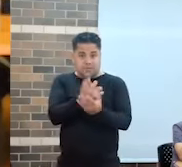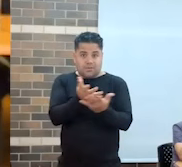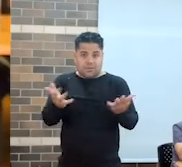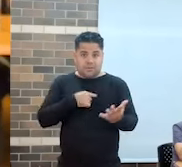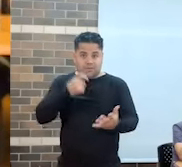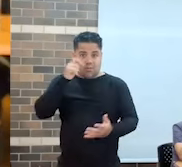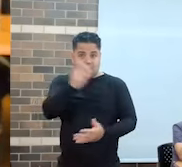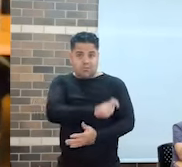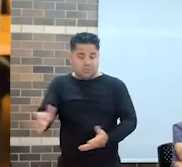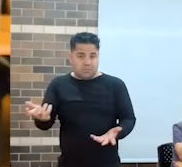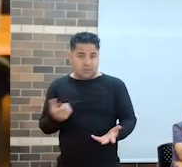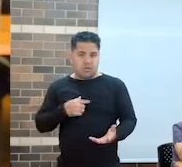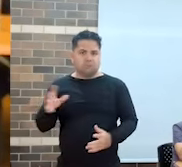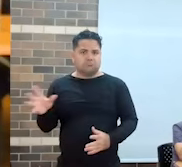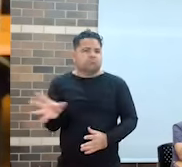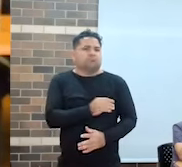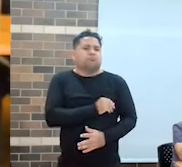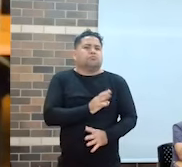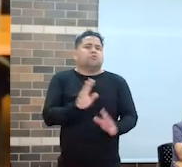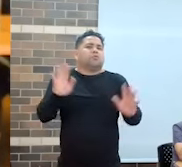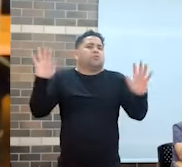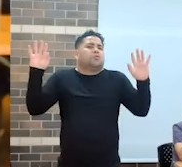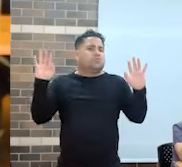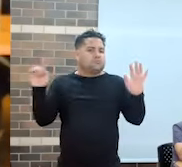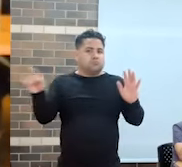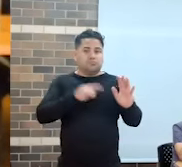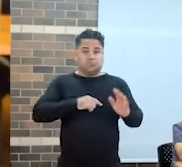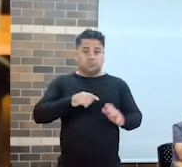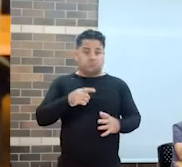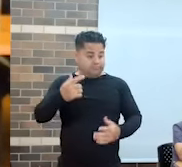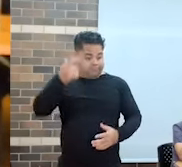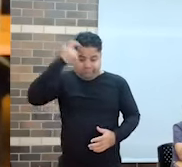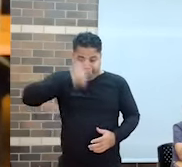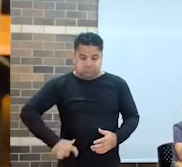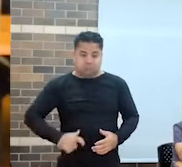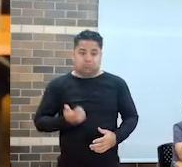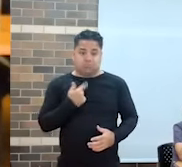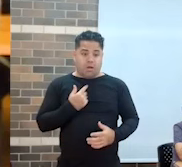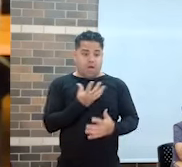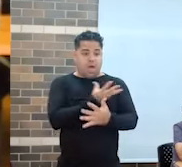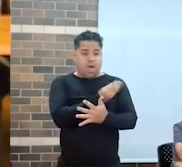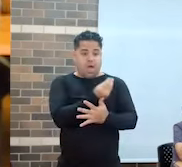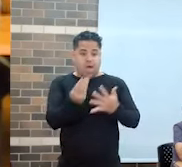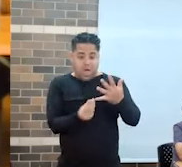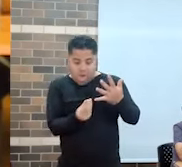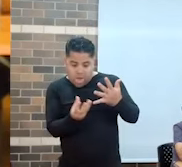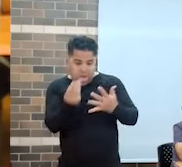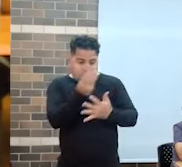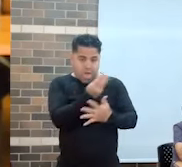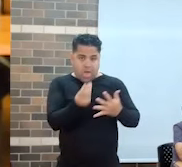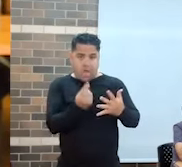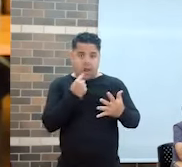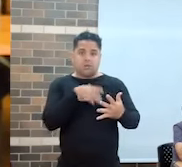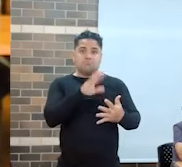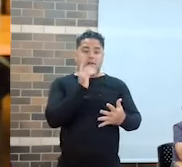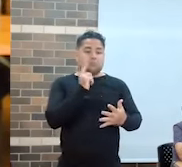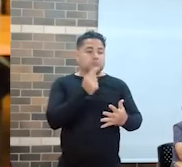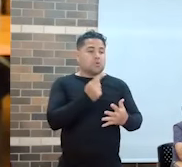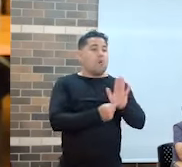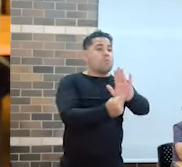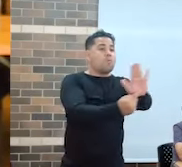Porque normalmente, y suele pasar con todo, los sujetos somos reducidos como a esa categoría que normalmente se hace más visible, ¿cierto?